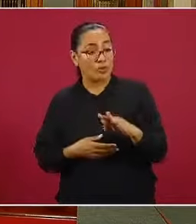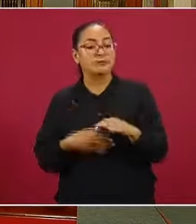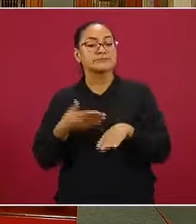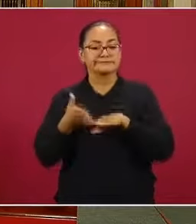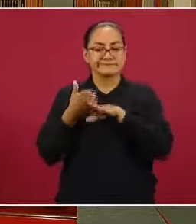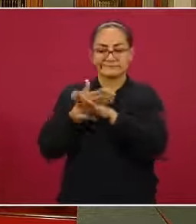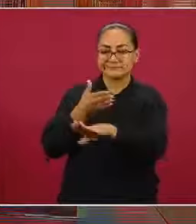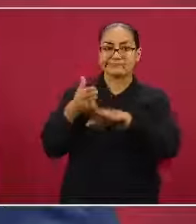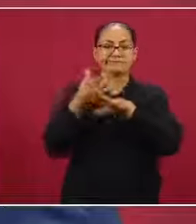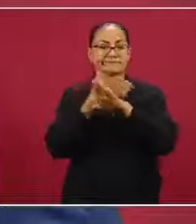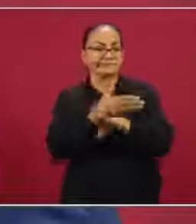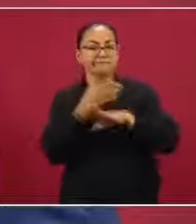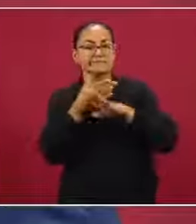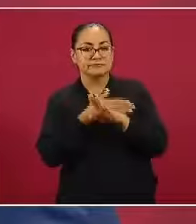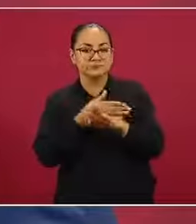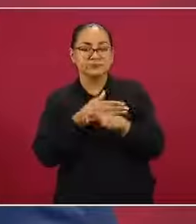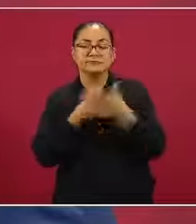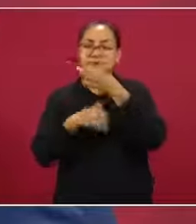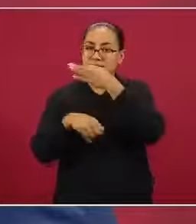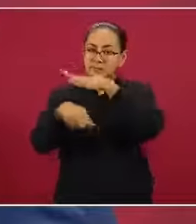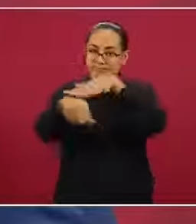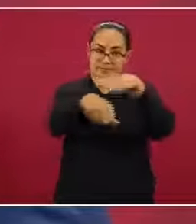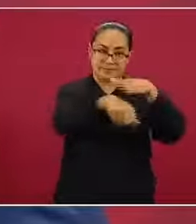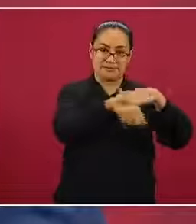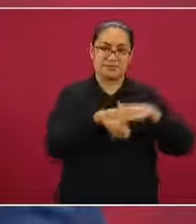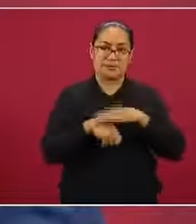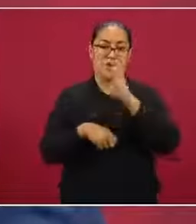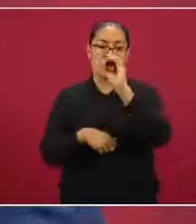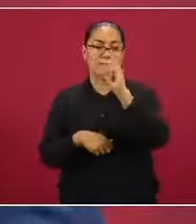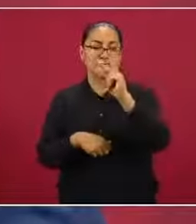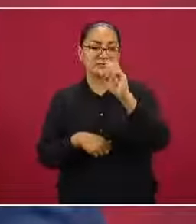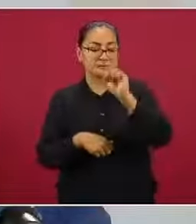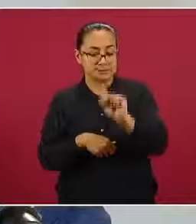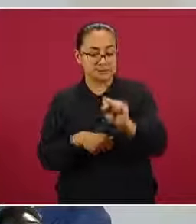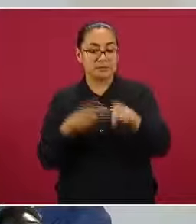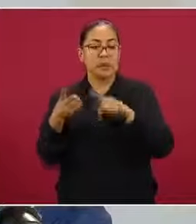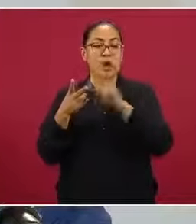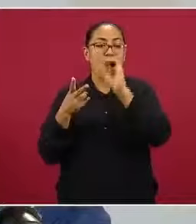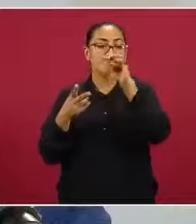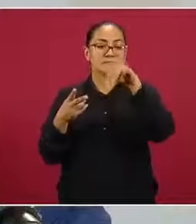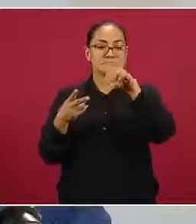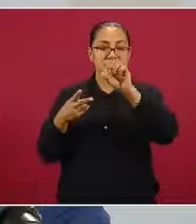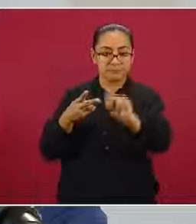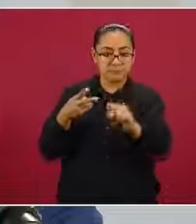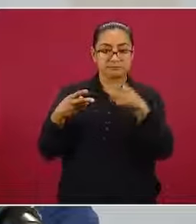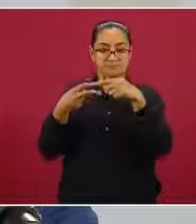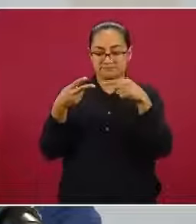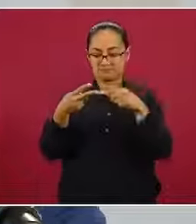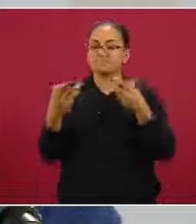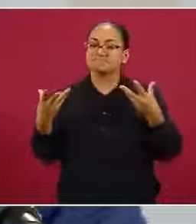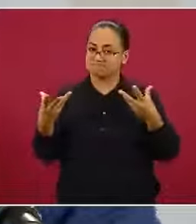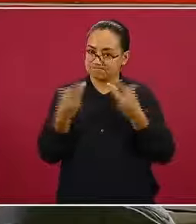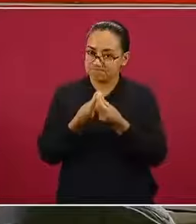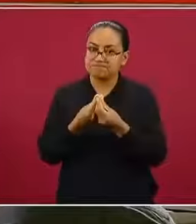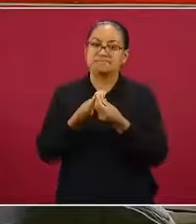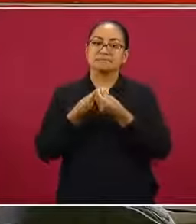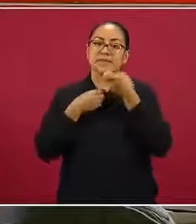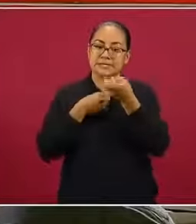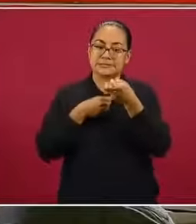señor subsecretario, en nombre de OPS-OMS, nuestro compromiso para seguir acompañando el trabajo que dirige el doctor Alcocer y por